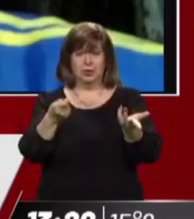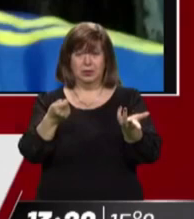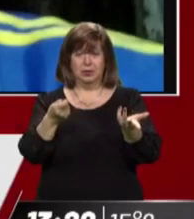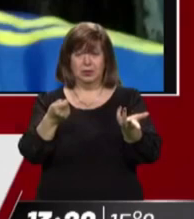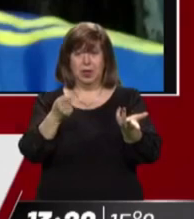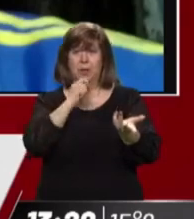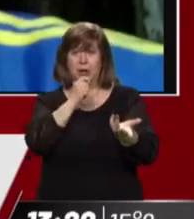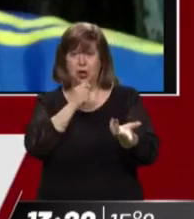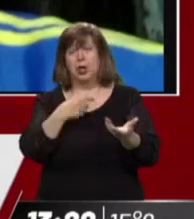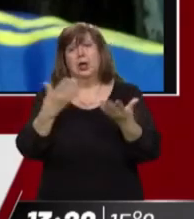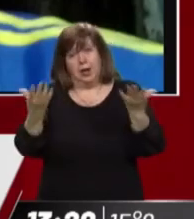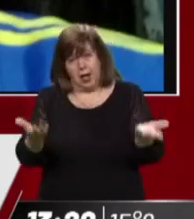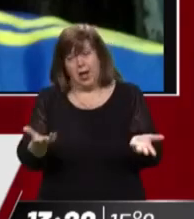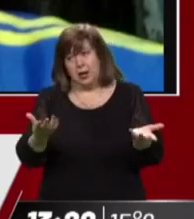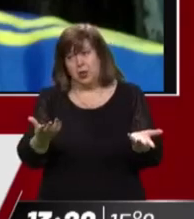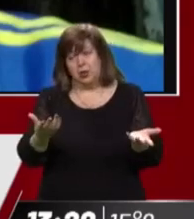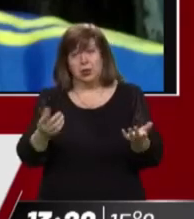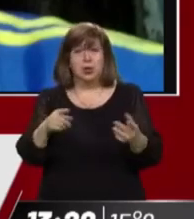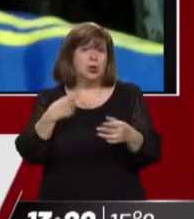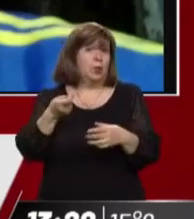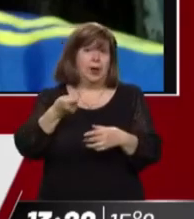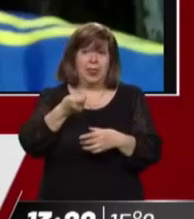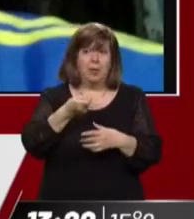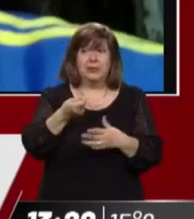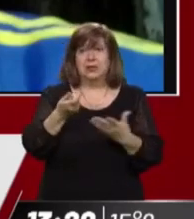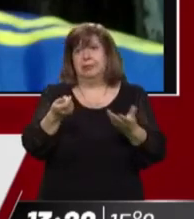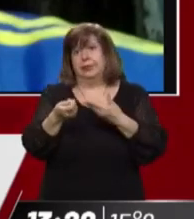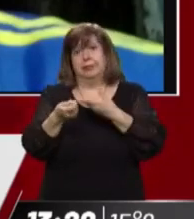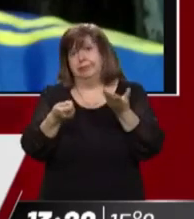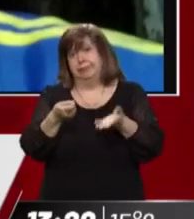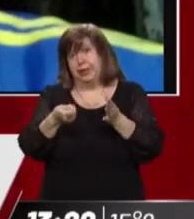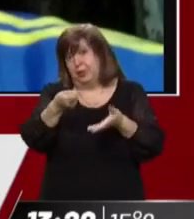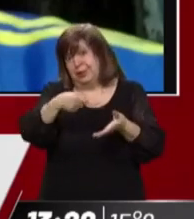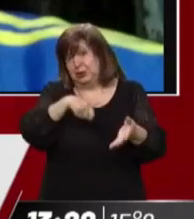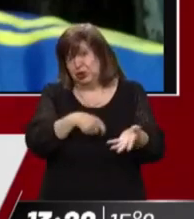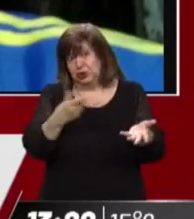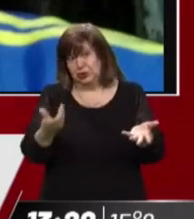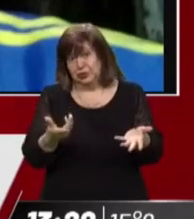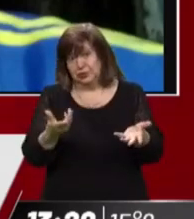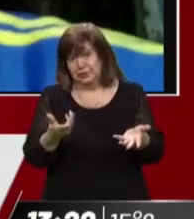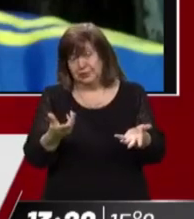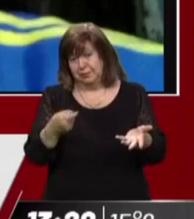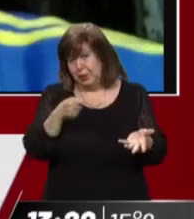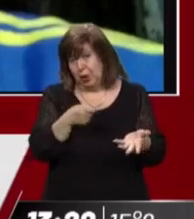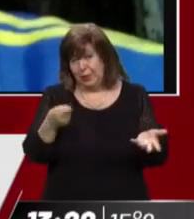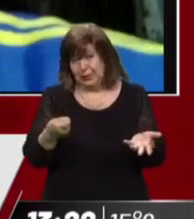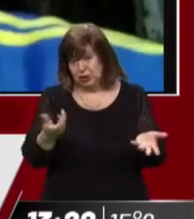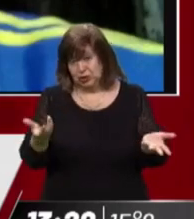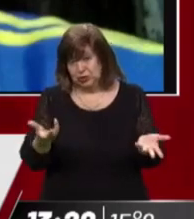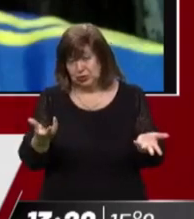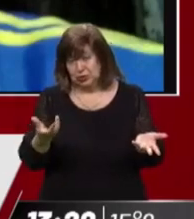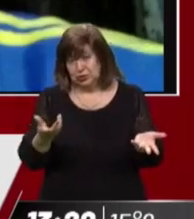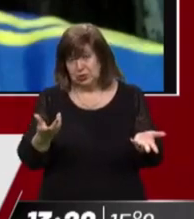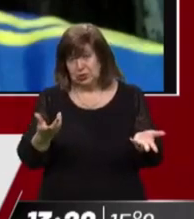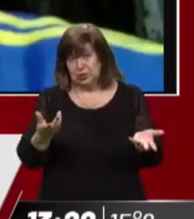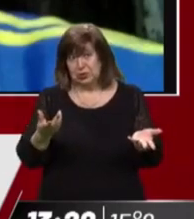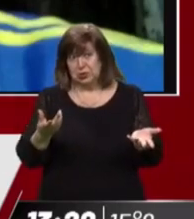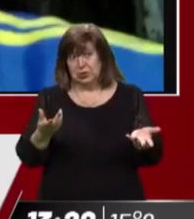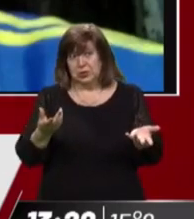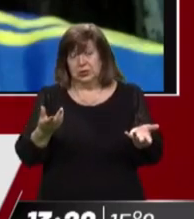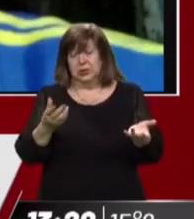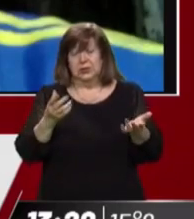obviamente no puede pasar de personal interno no hay detector de metales Marcela absolutamente todo